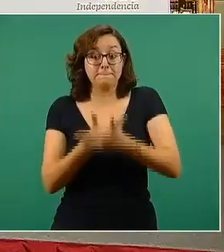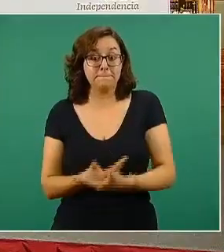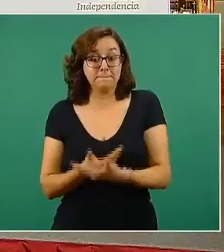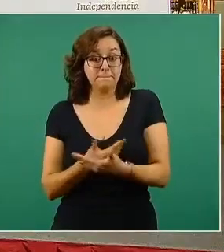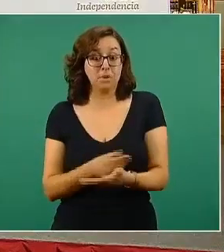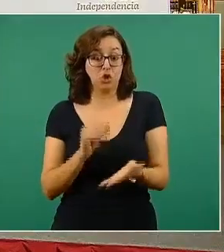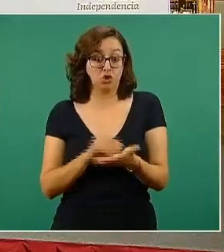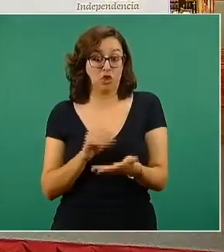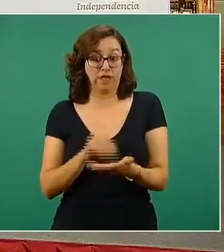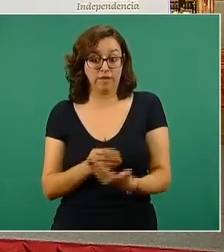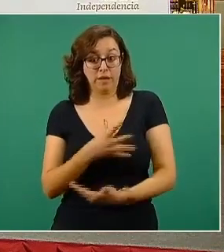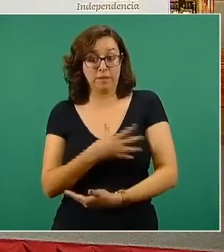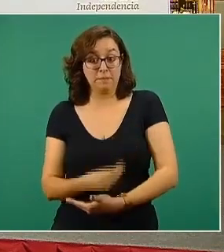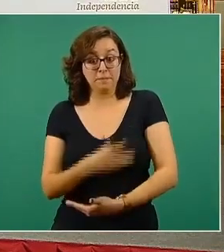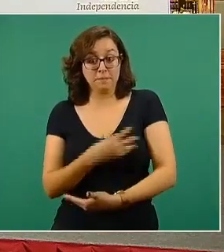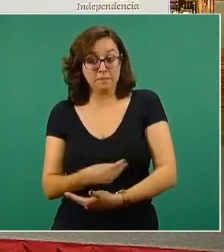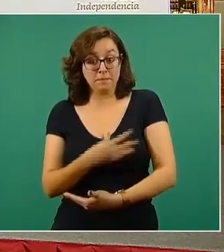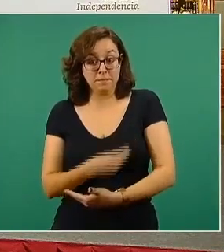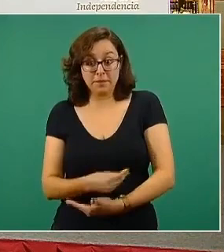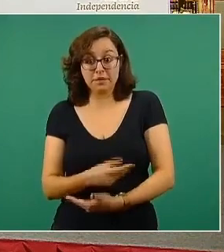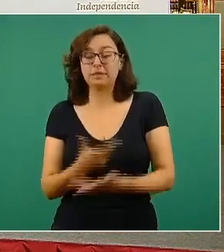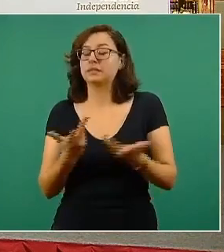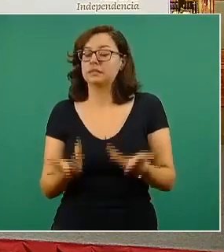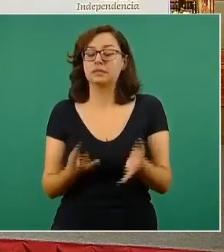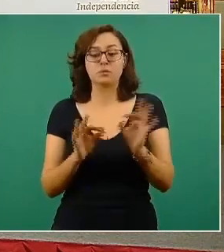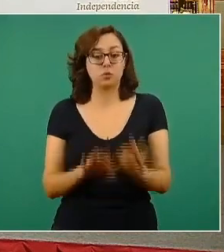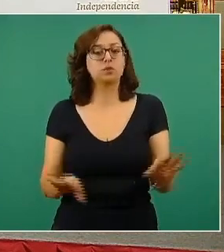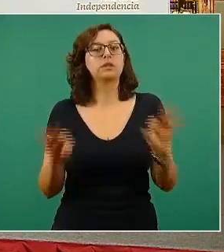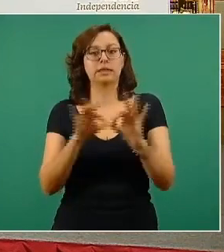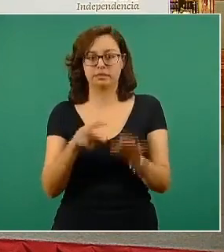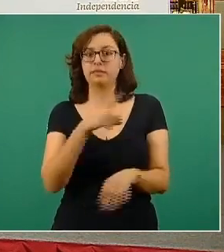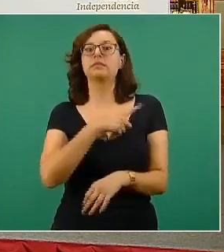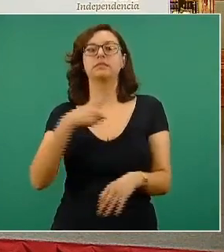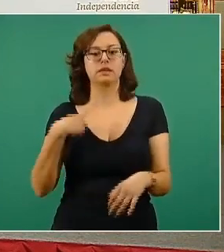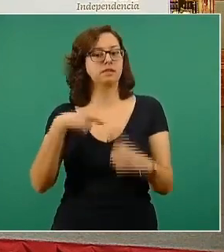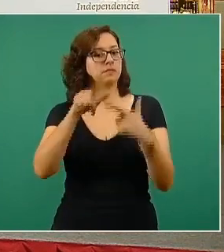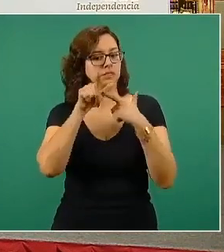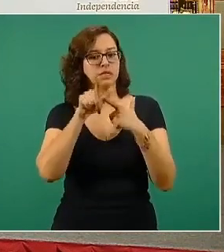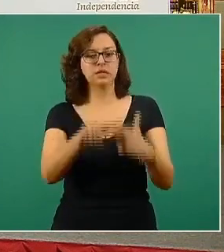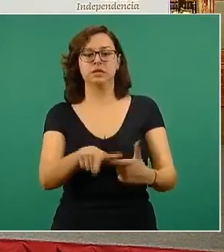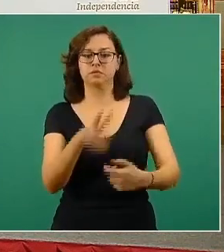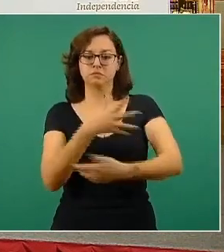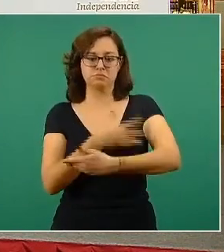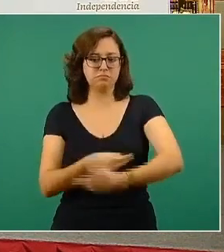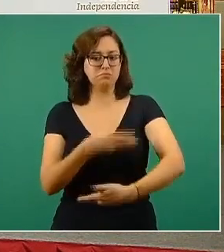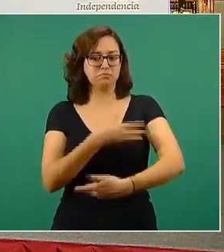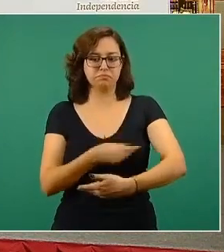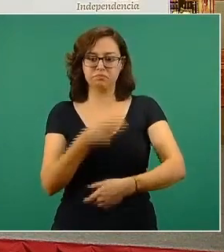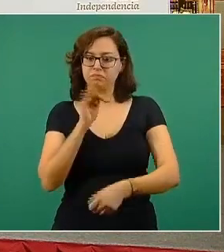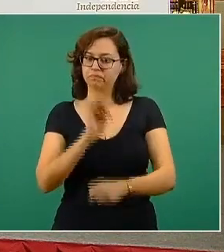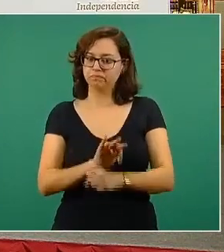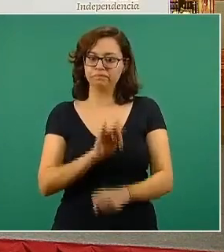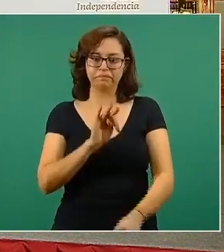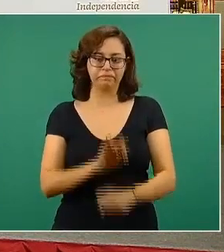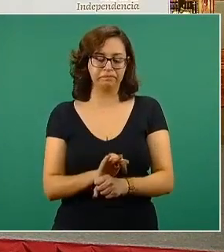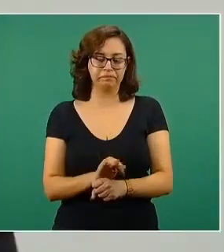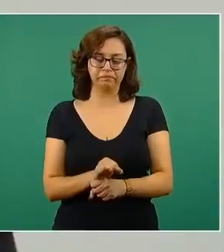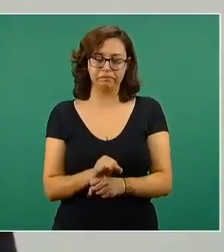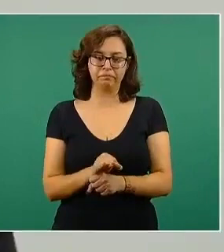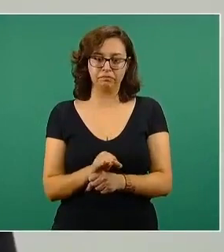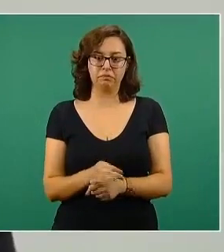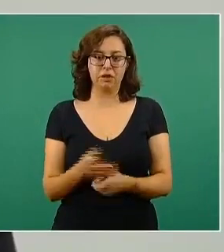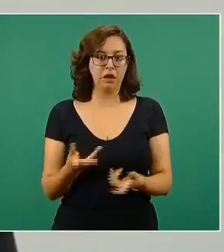la que todavía están recibiendo pecho, seno materno, que lo hagan, porque esta es una de las razones, entre muchas otras